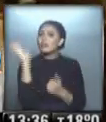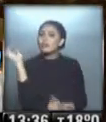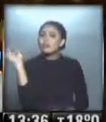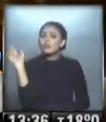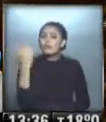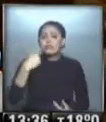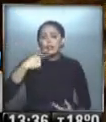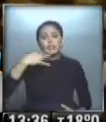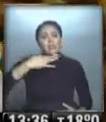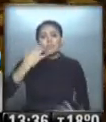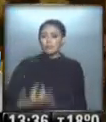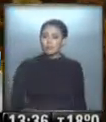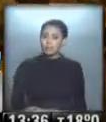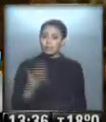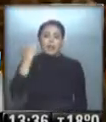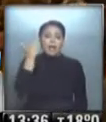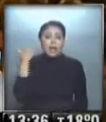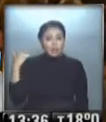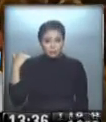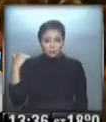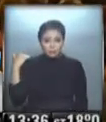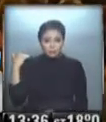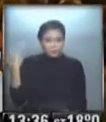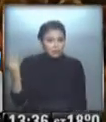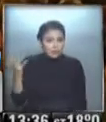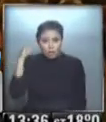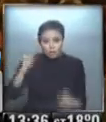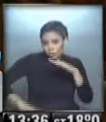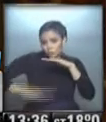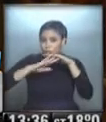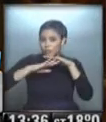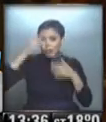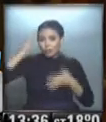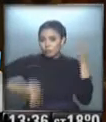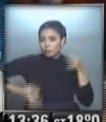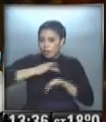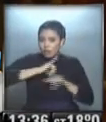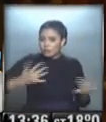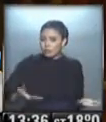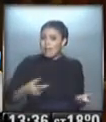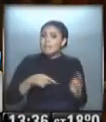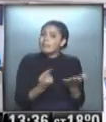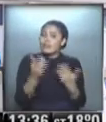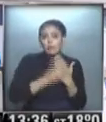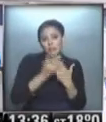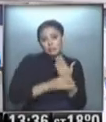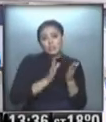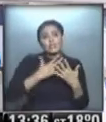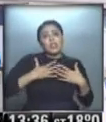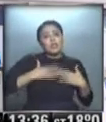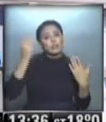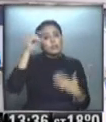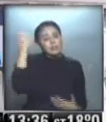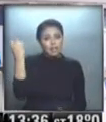que se tiene que hacer porque lo dijo la la corte suprema de justicia pero el ministerio del salud de la nación